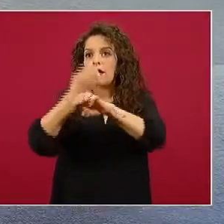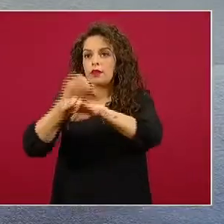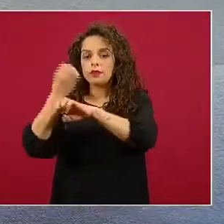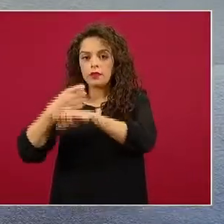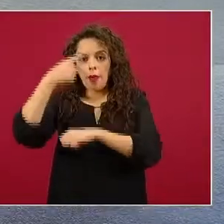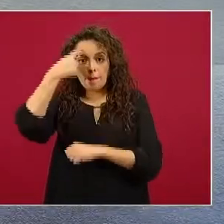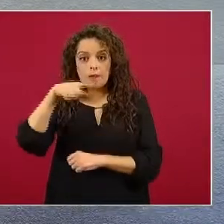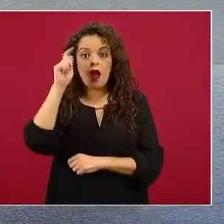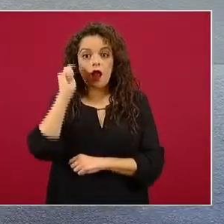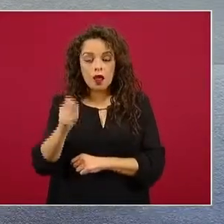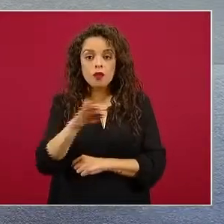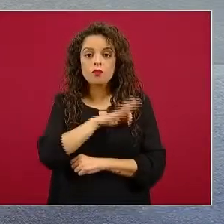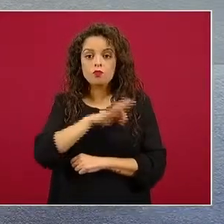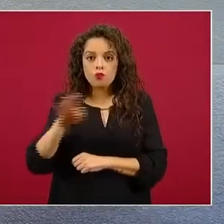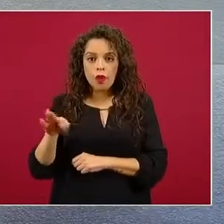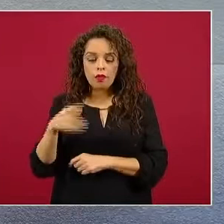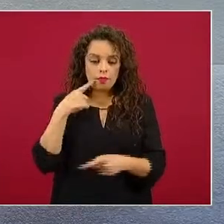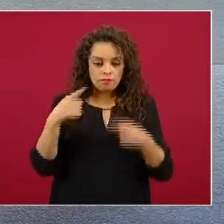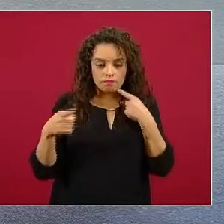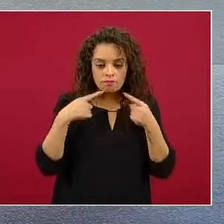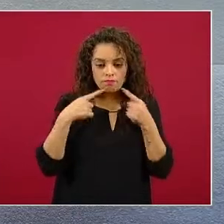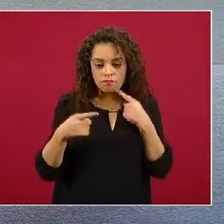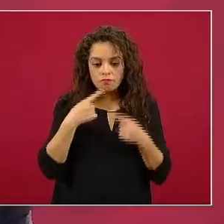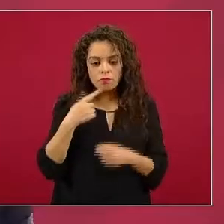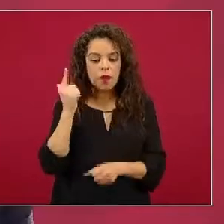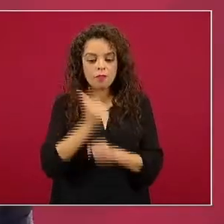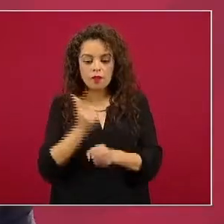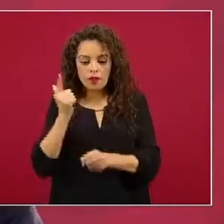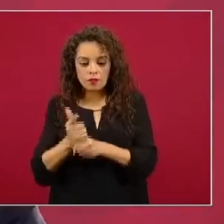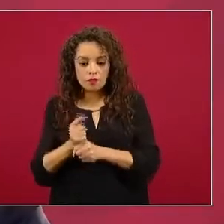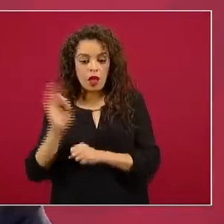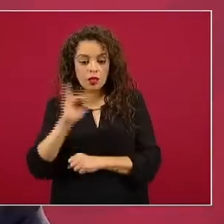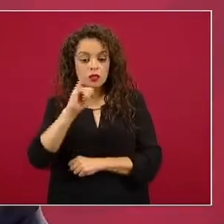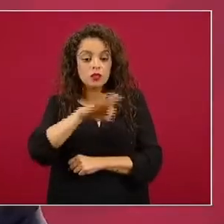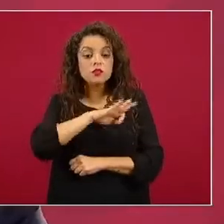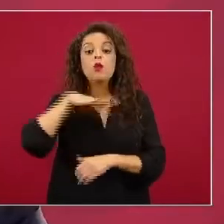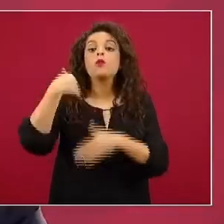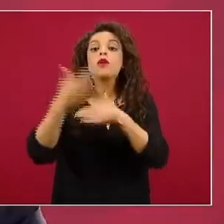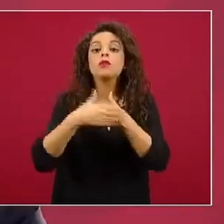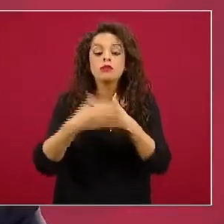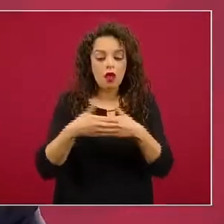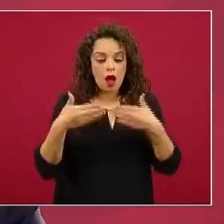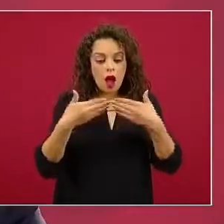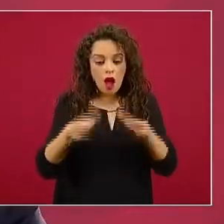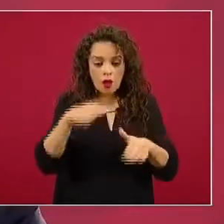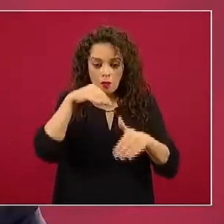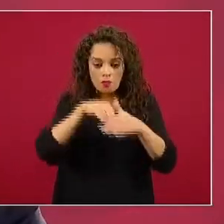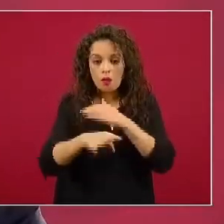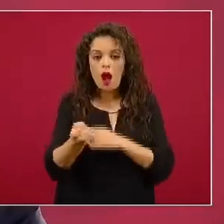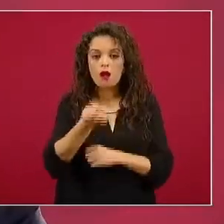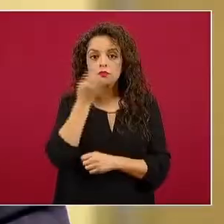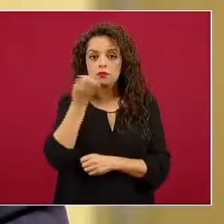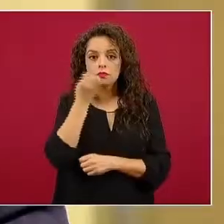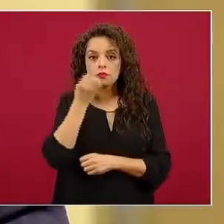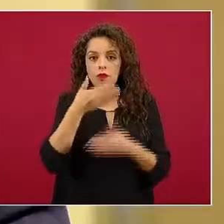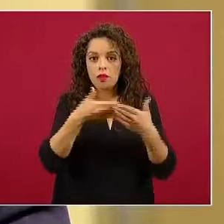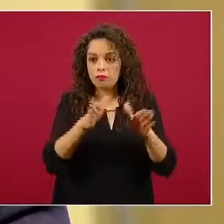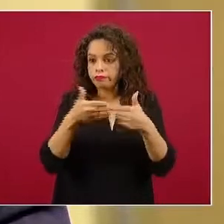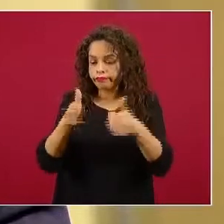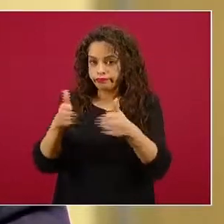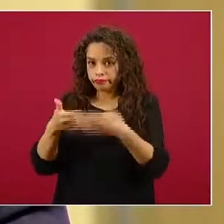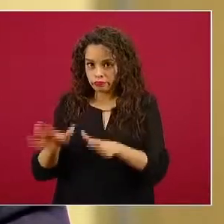los momentos en donde se pudiera abrir la actividad educativa. Justamente hace una